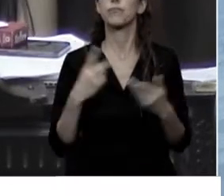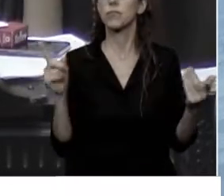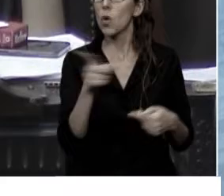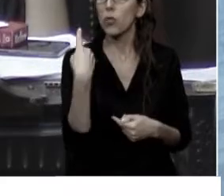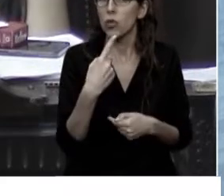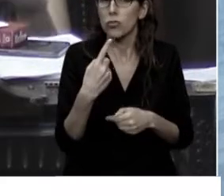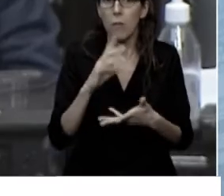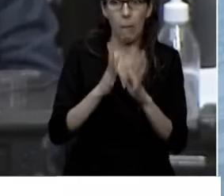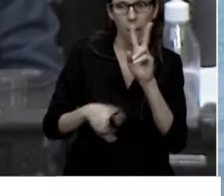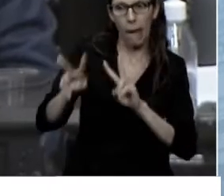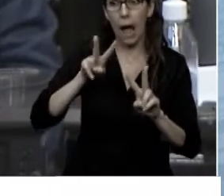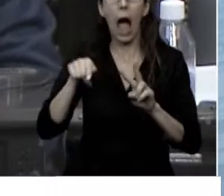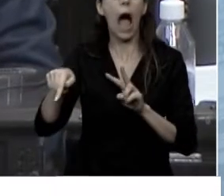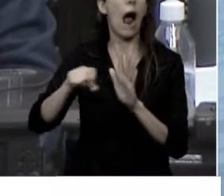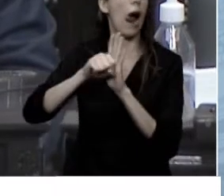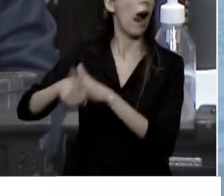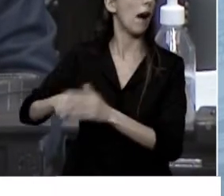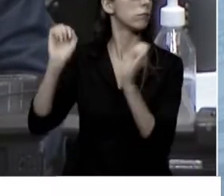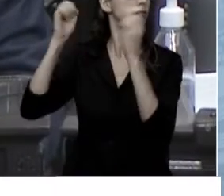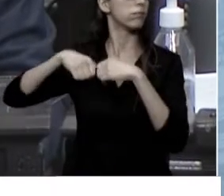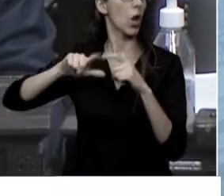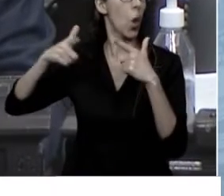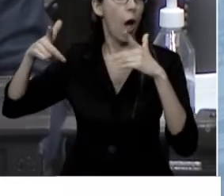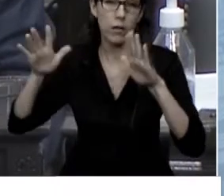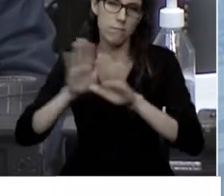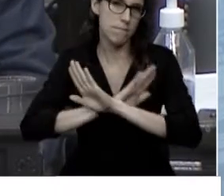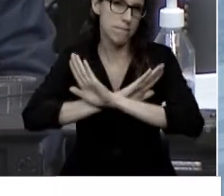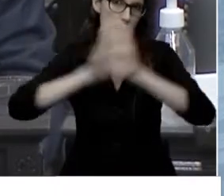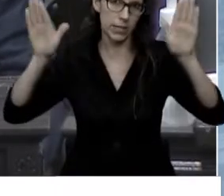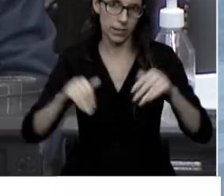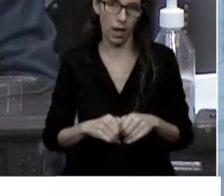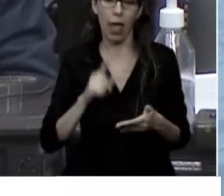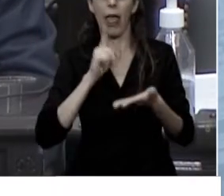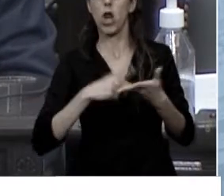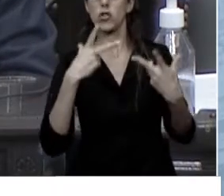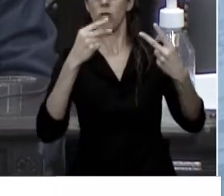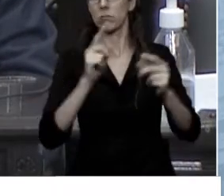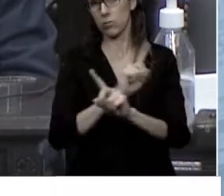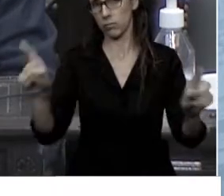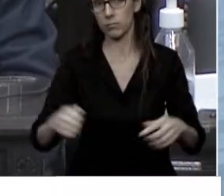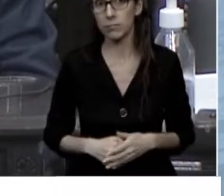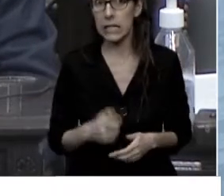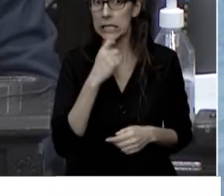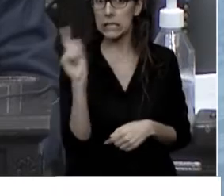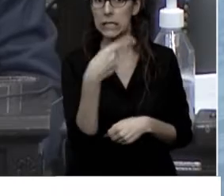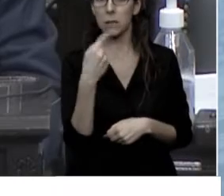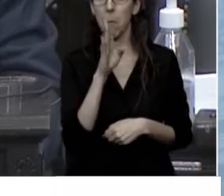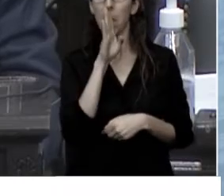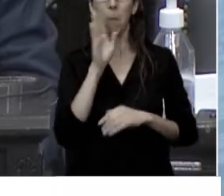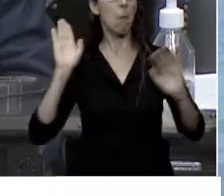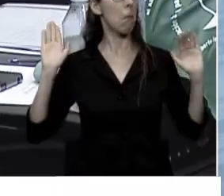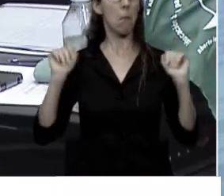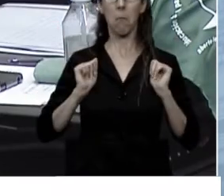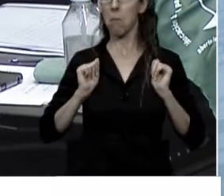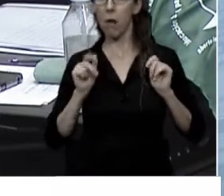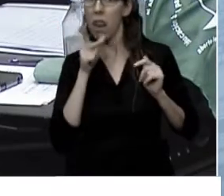ocultar más esto detrás de un dictamen de rechazo. Y si no hacemos nada, si dejamos